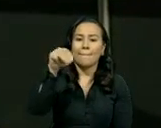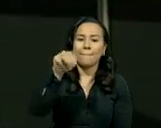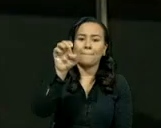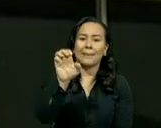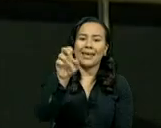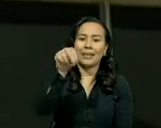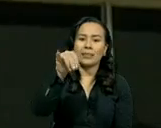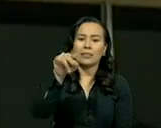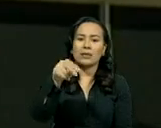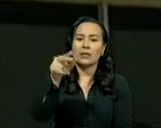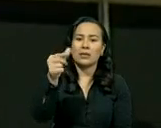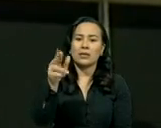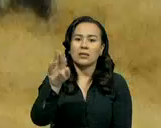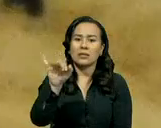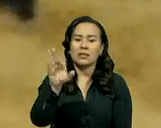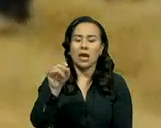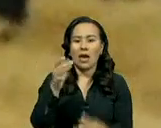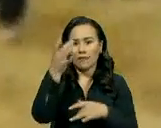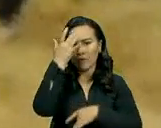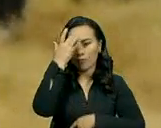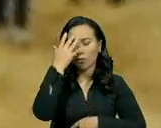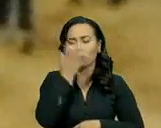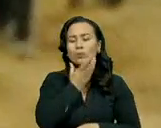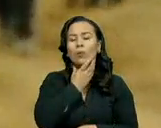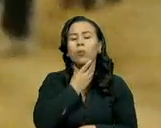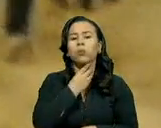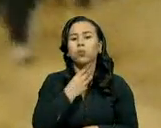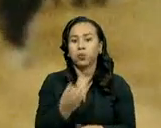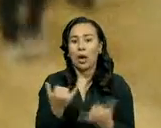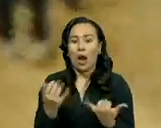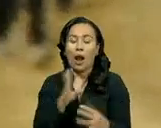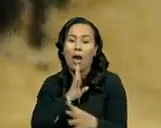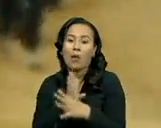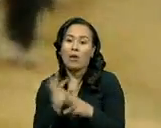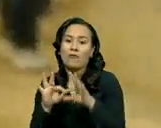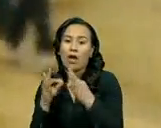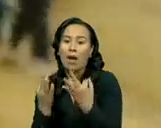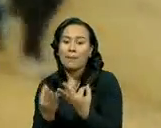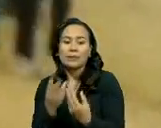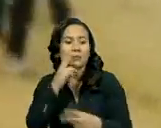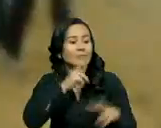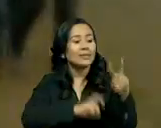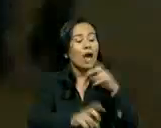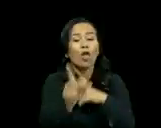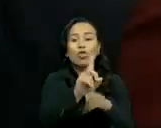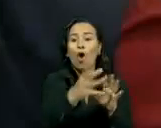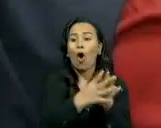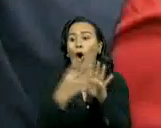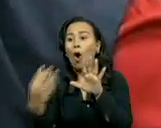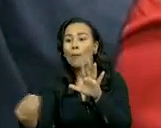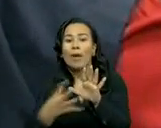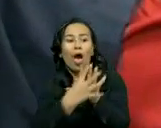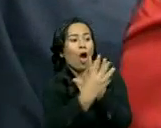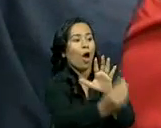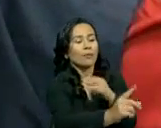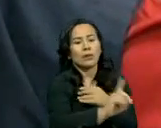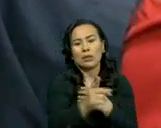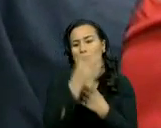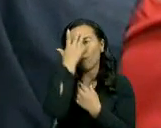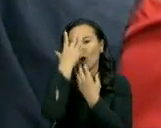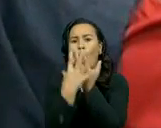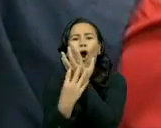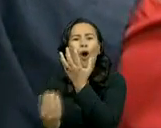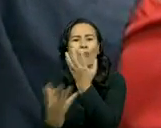que se está realizando la evaluación a los familiares y allegados de la niña para evitar que hayan más contagiados. En este caso había condiciones dentro de lo